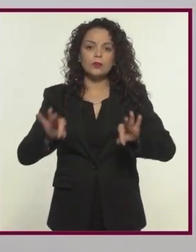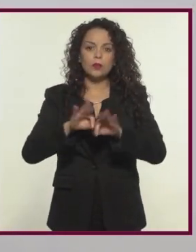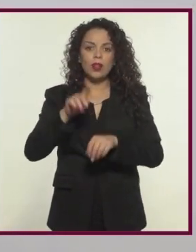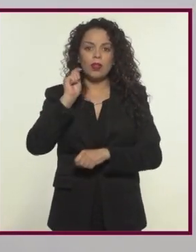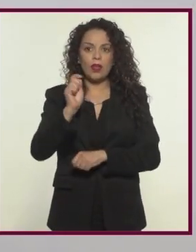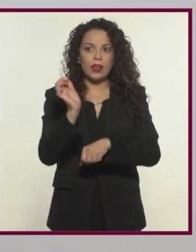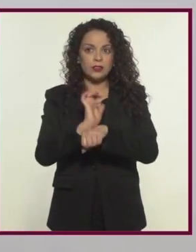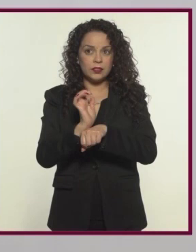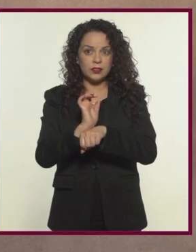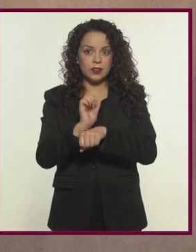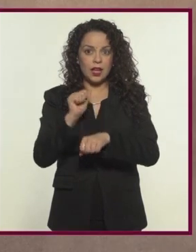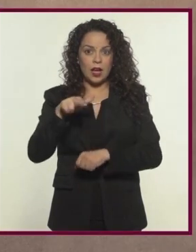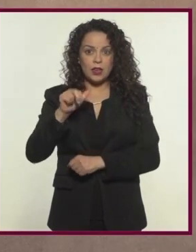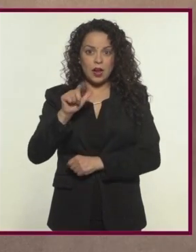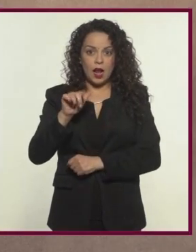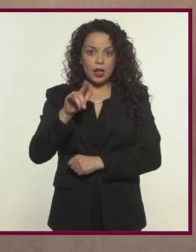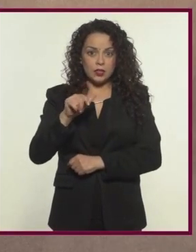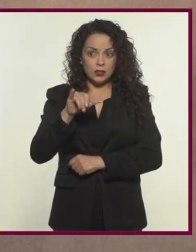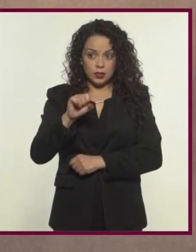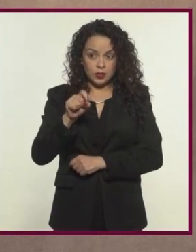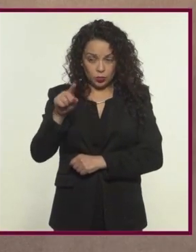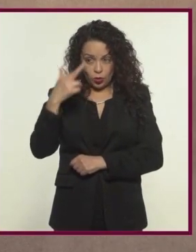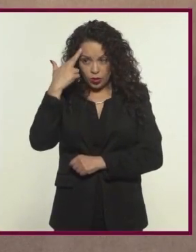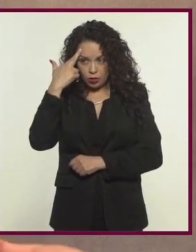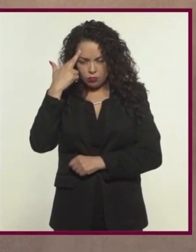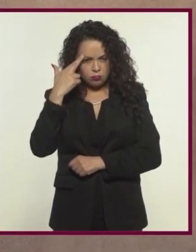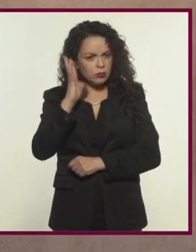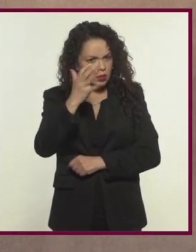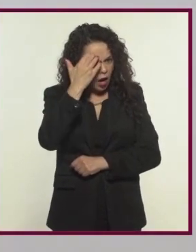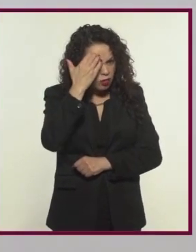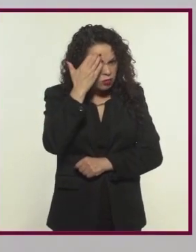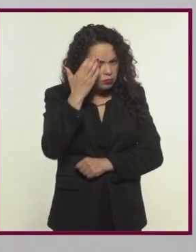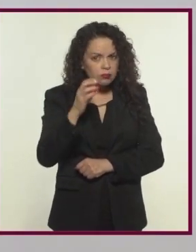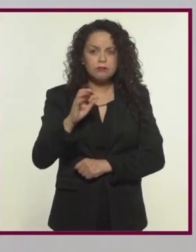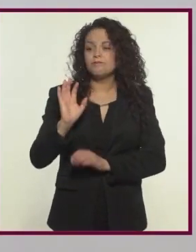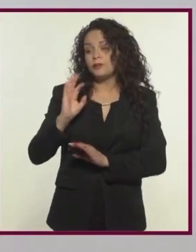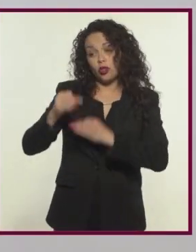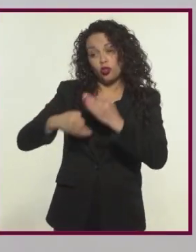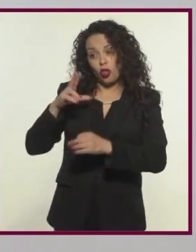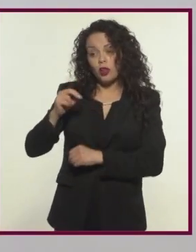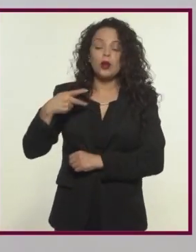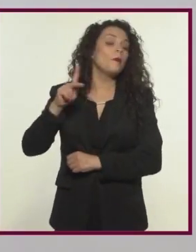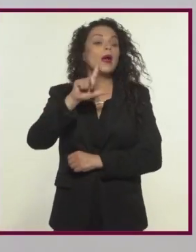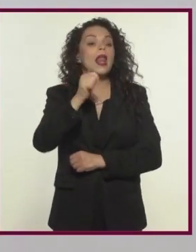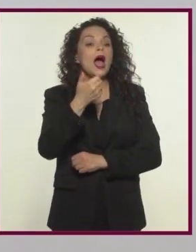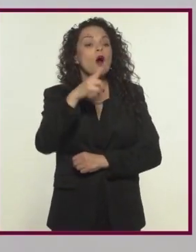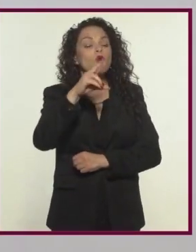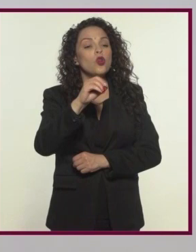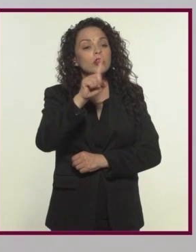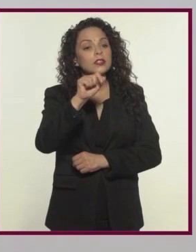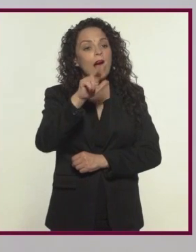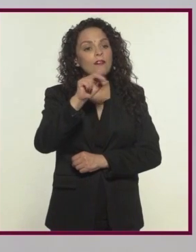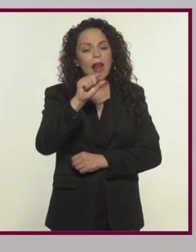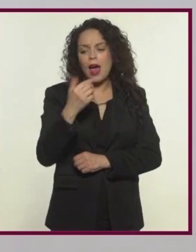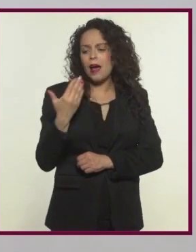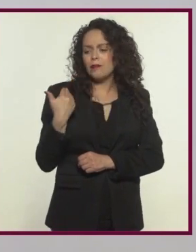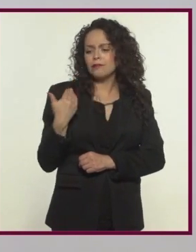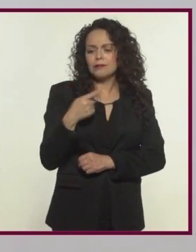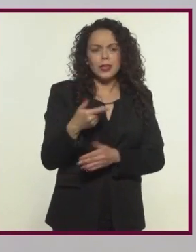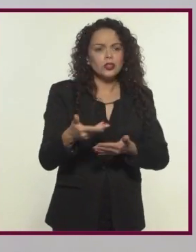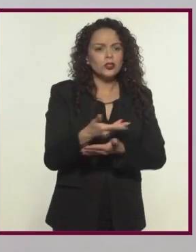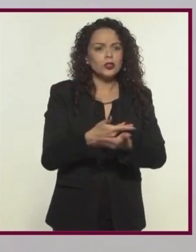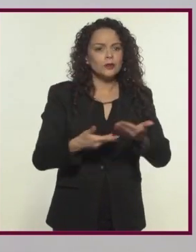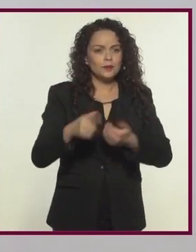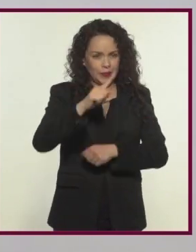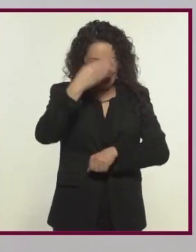análisis cinematográfico? ¿A poco ya los conocemos? Bueno, tal vez no todos, pero el doctor Lauro Zavala nos lo compartió hace